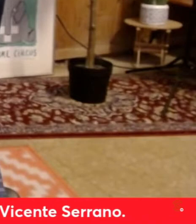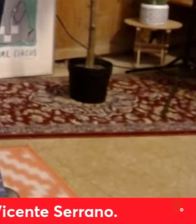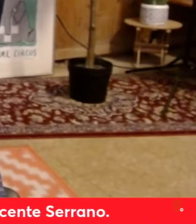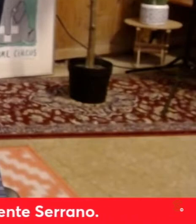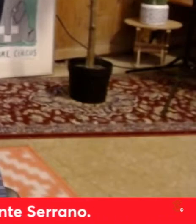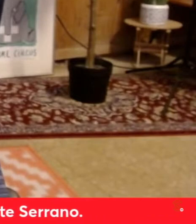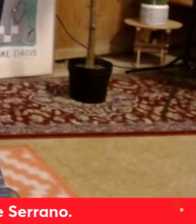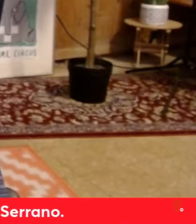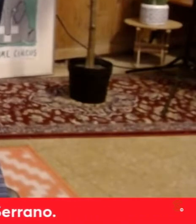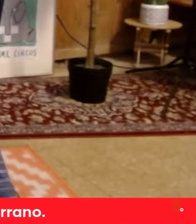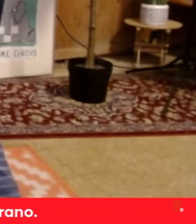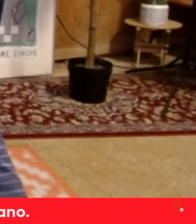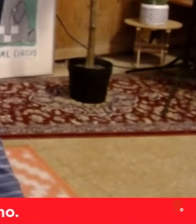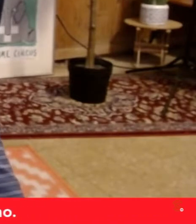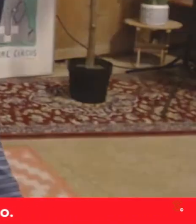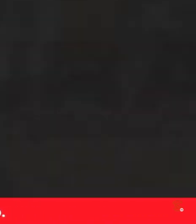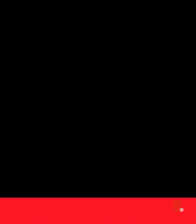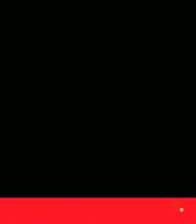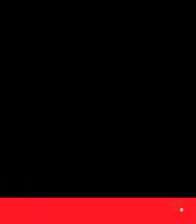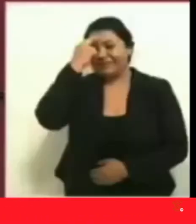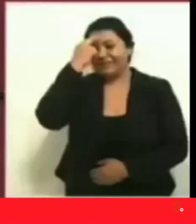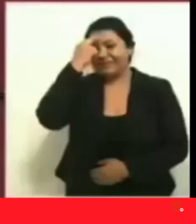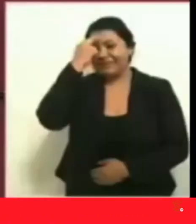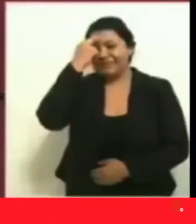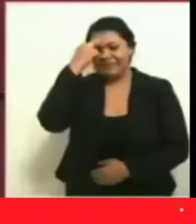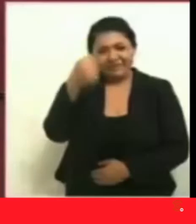es un honor estar con Claudia hoy.